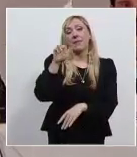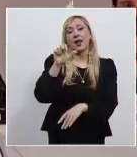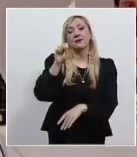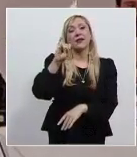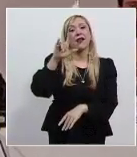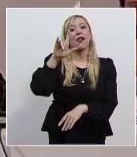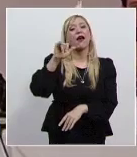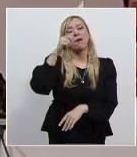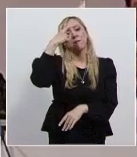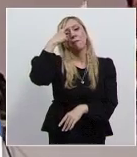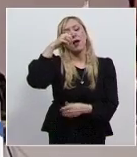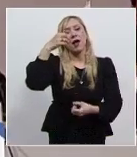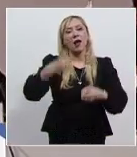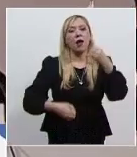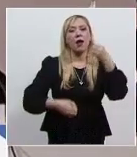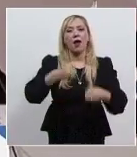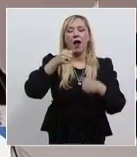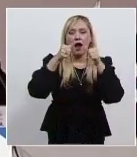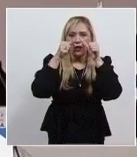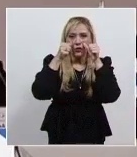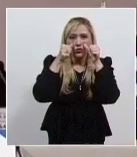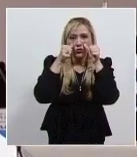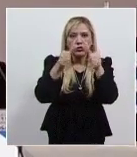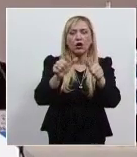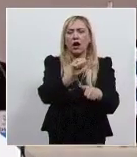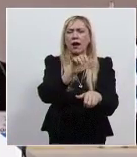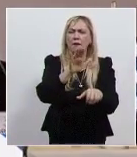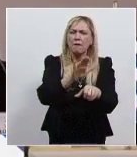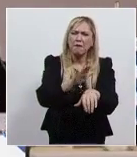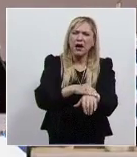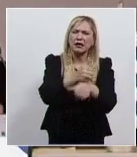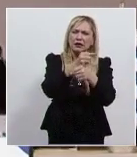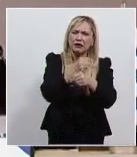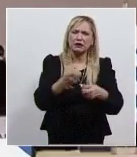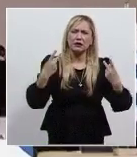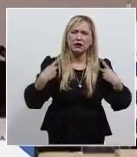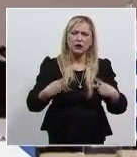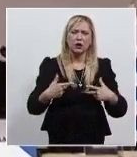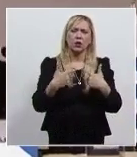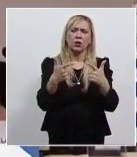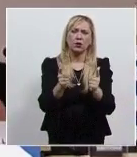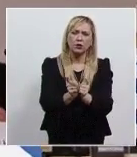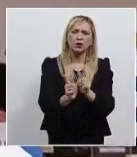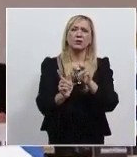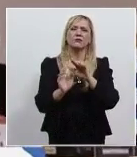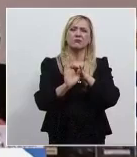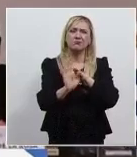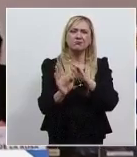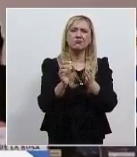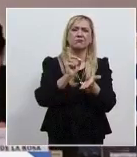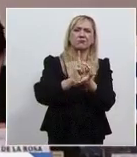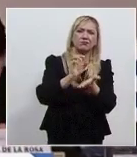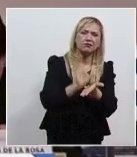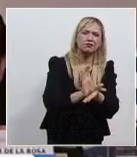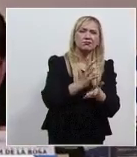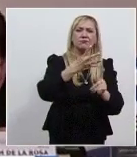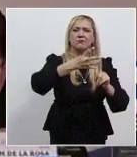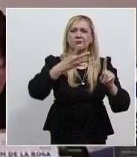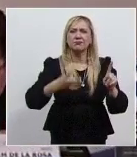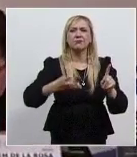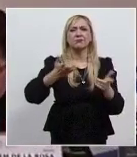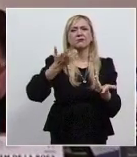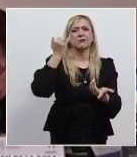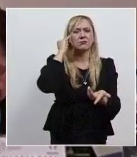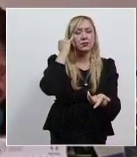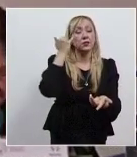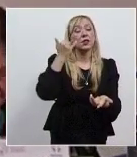acceso a la justicia de las personas en condición de vulnerabilidad, así como, recientemente, documentos sobre las respuestas de los poderes judiciales